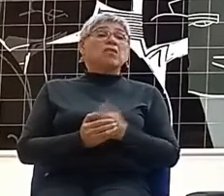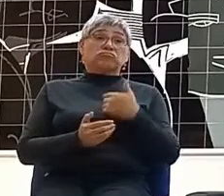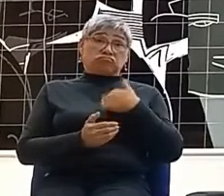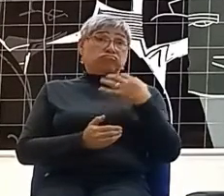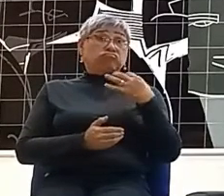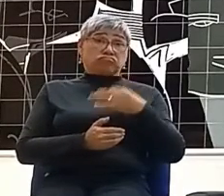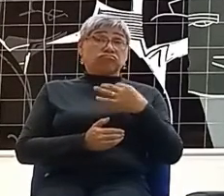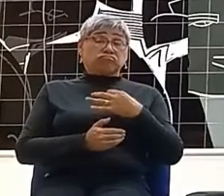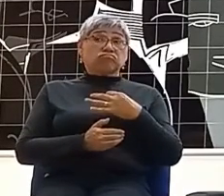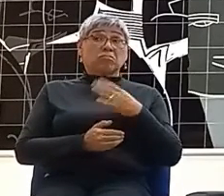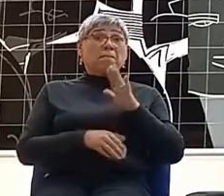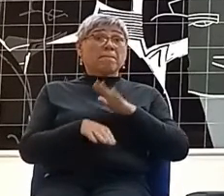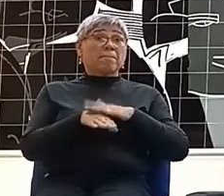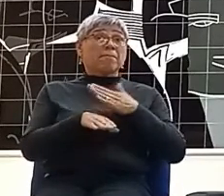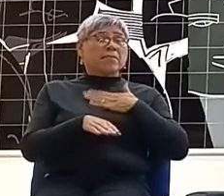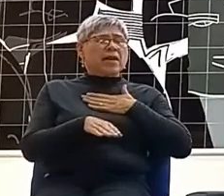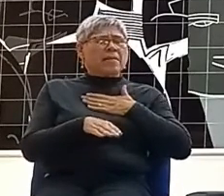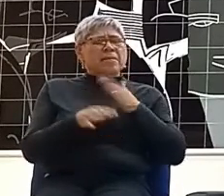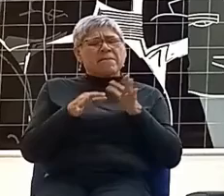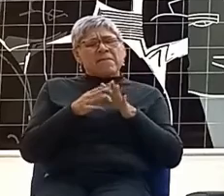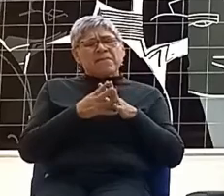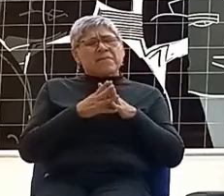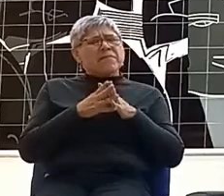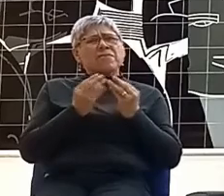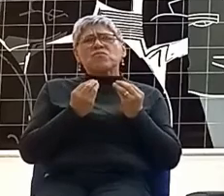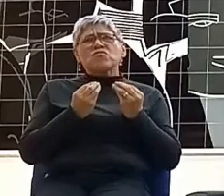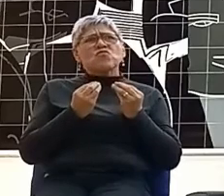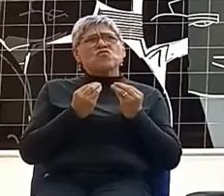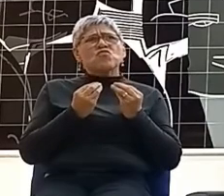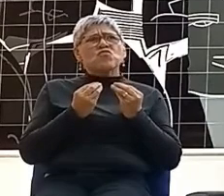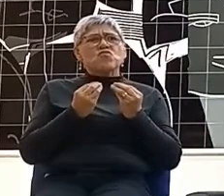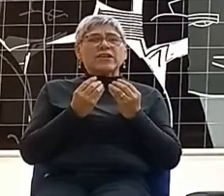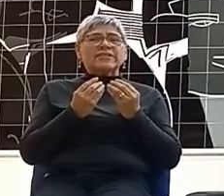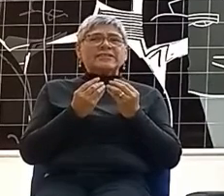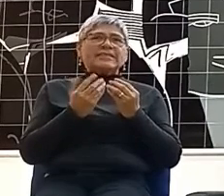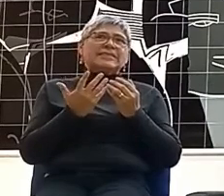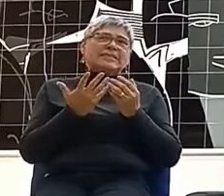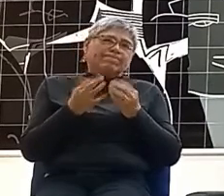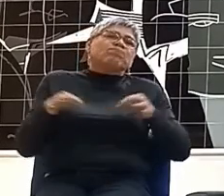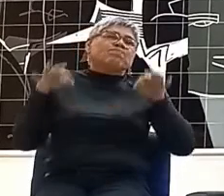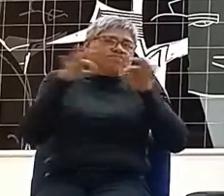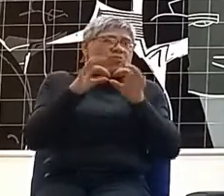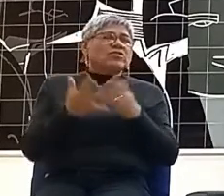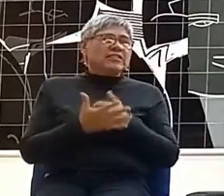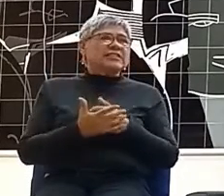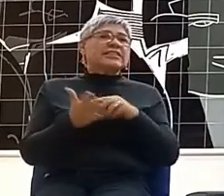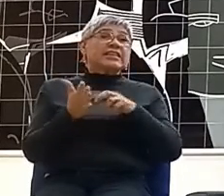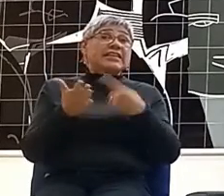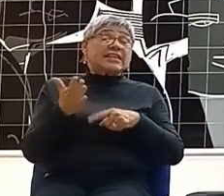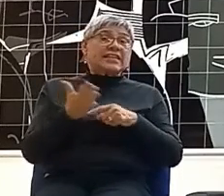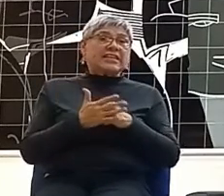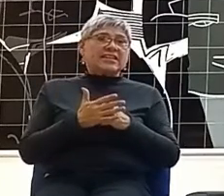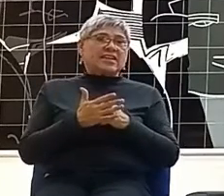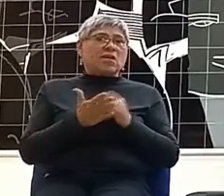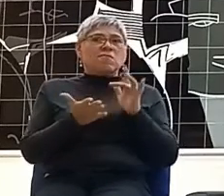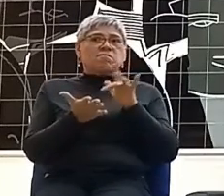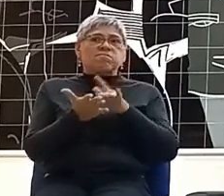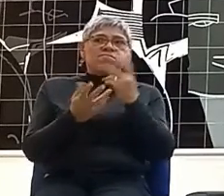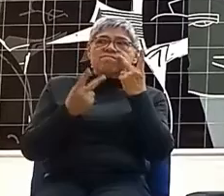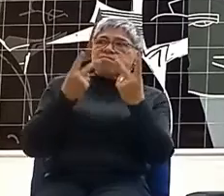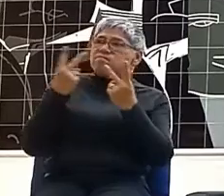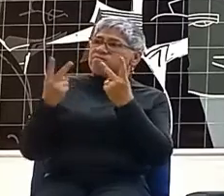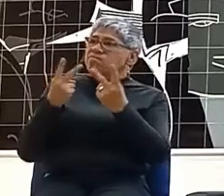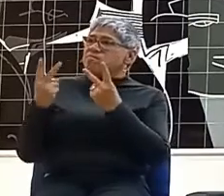Siempre para mí será muy, muy, muy significativo estar observando